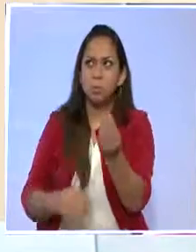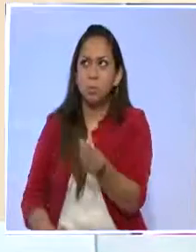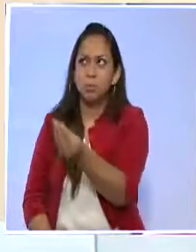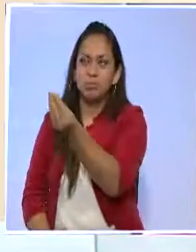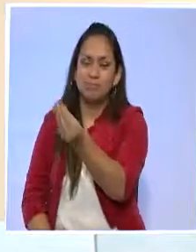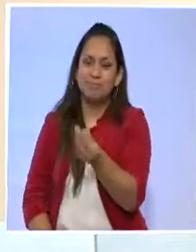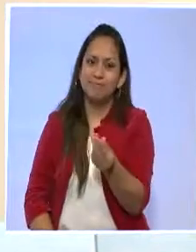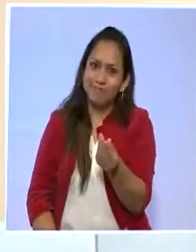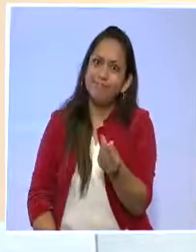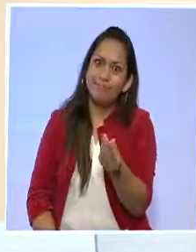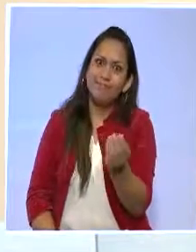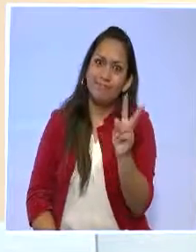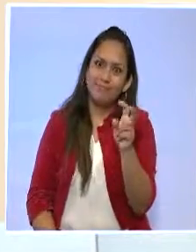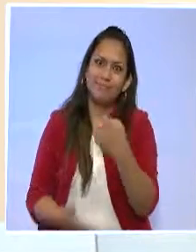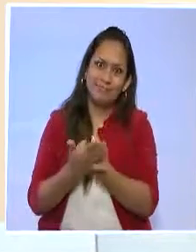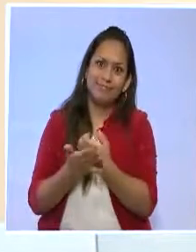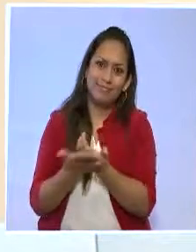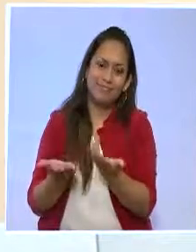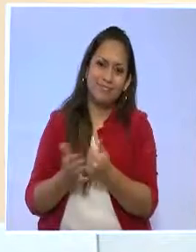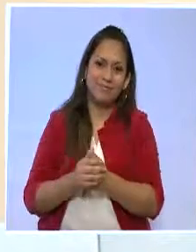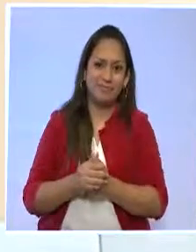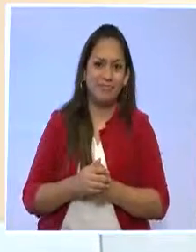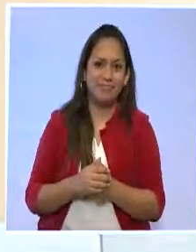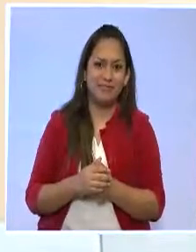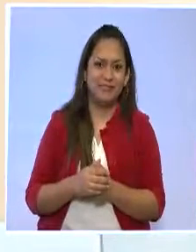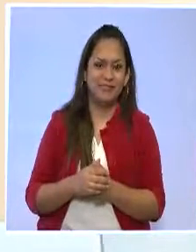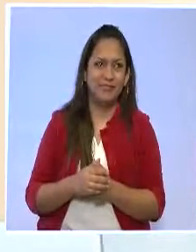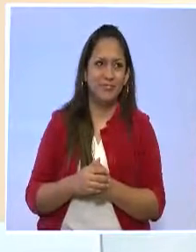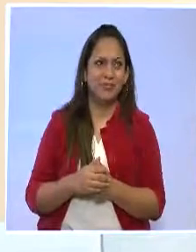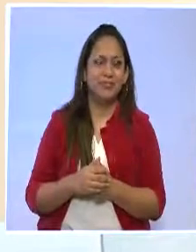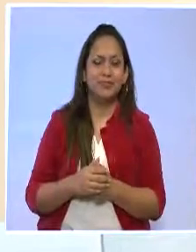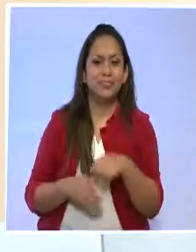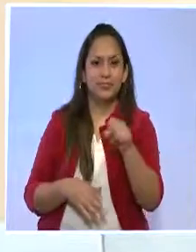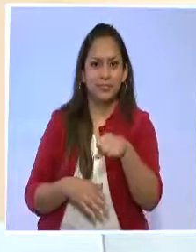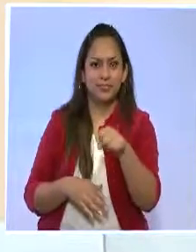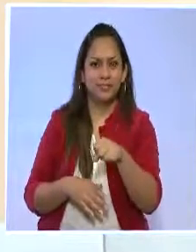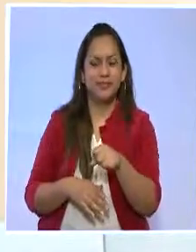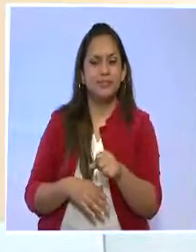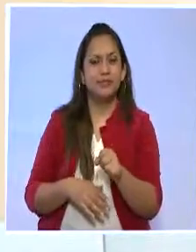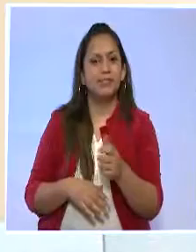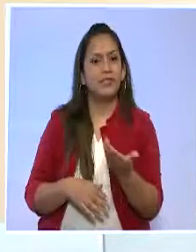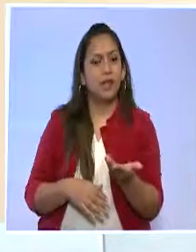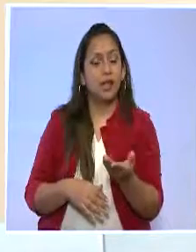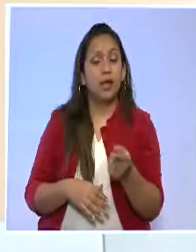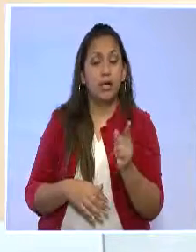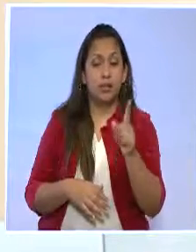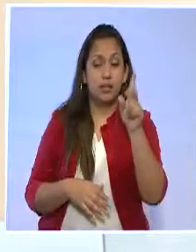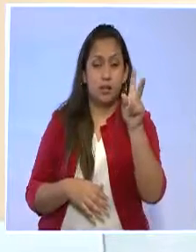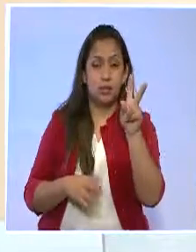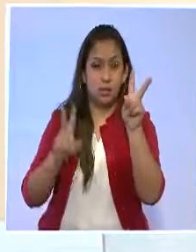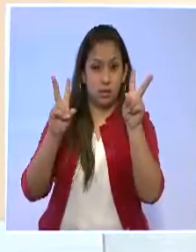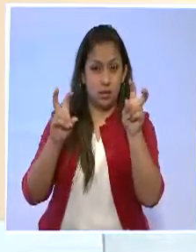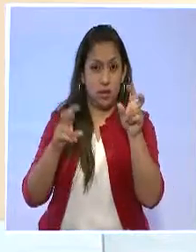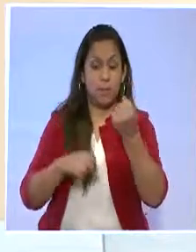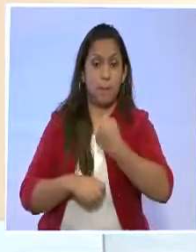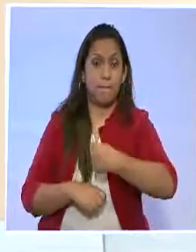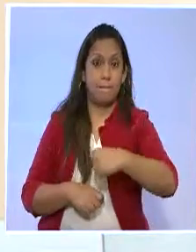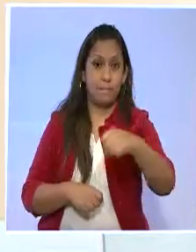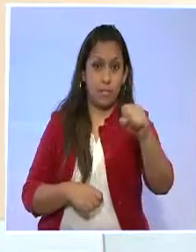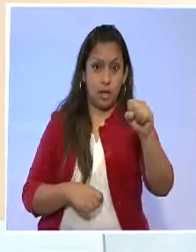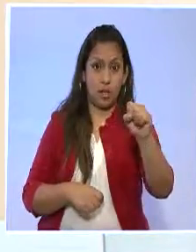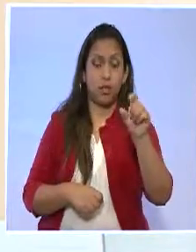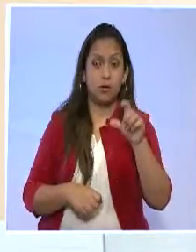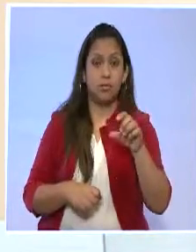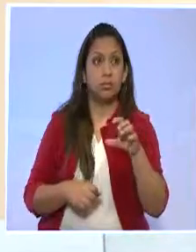además ratificarles que si realmente confirmamos el tema del viaje fue porque la asamblea tuvo que